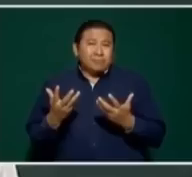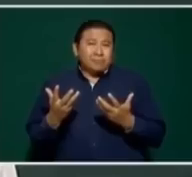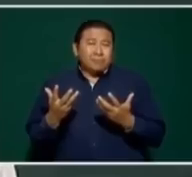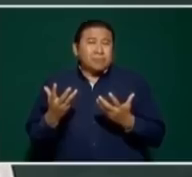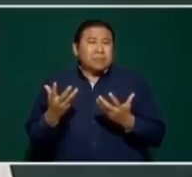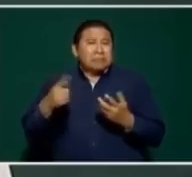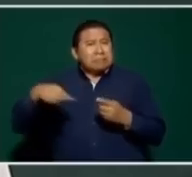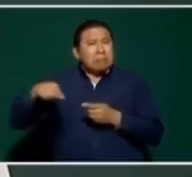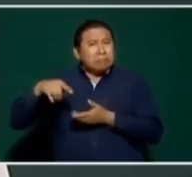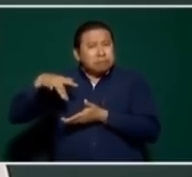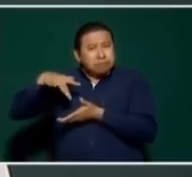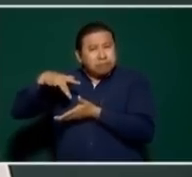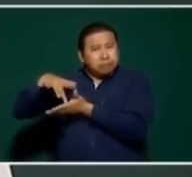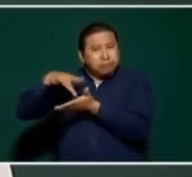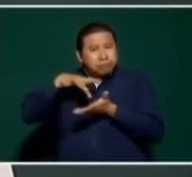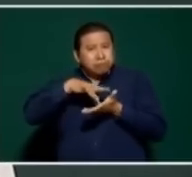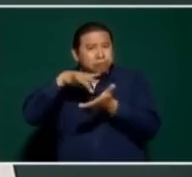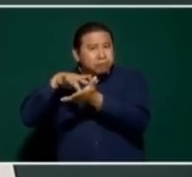de ineficiencia